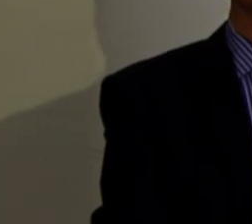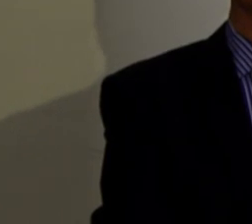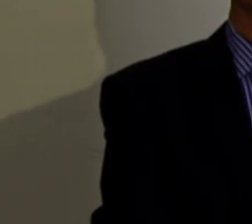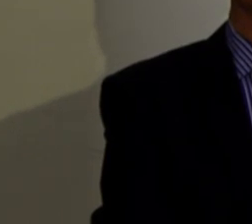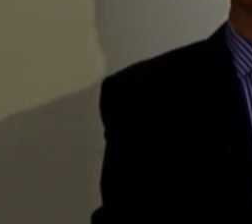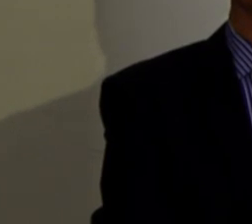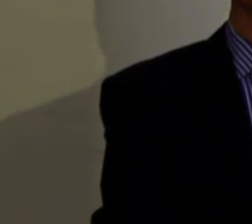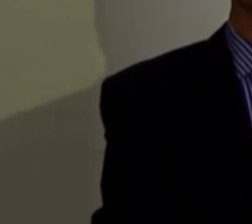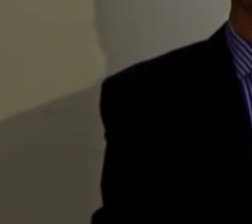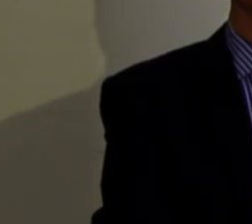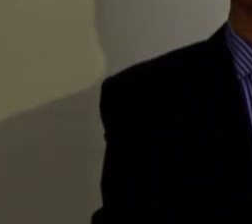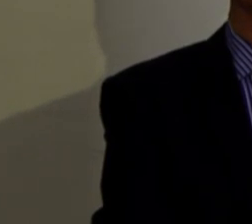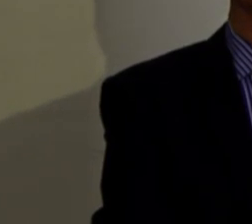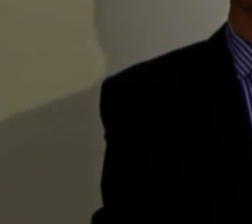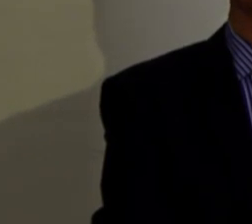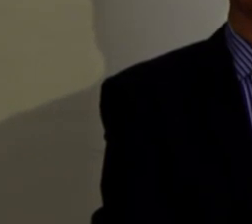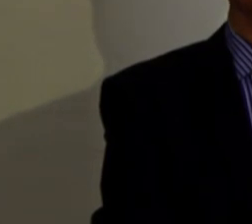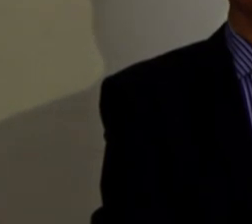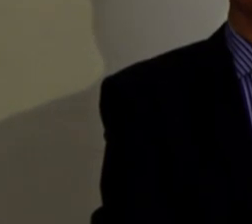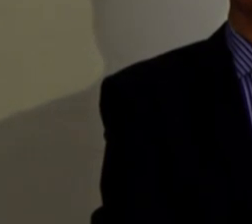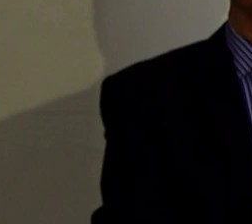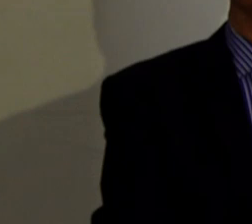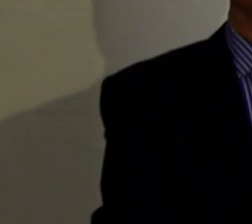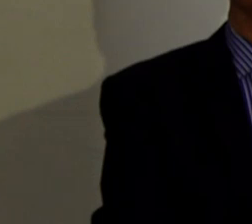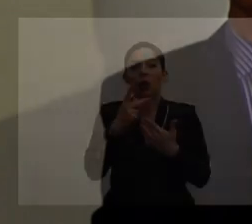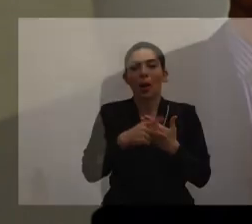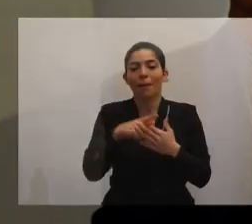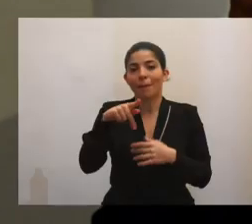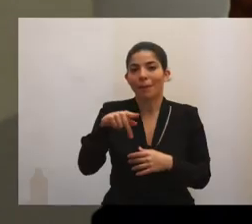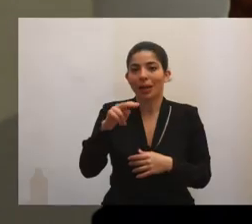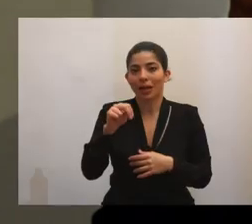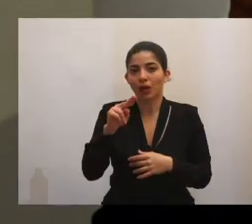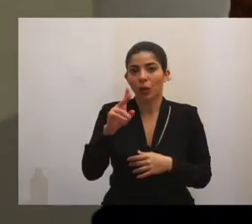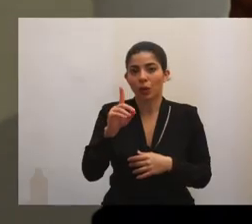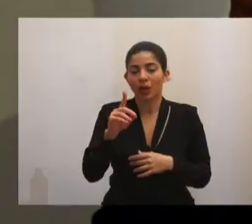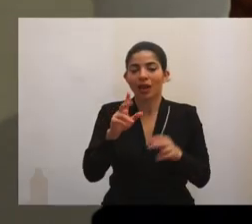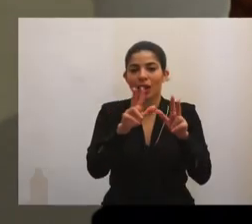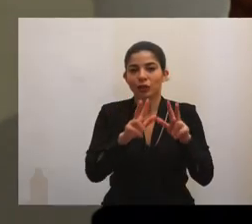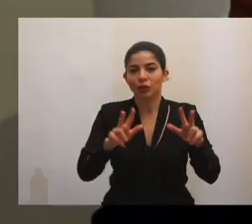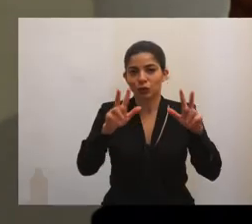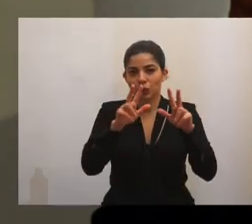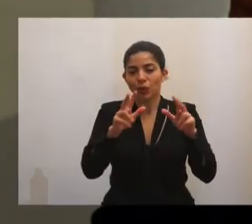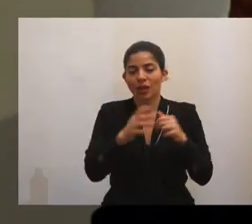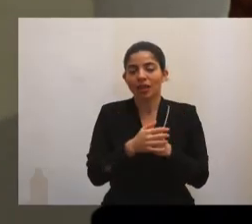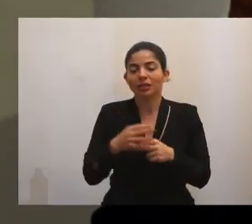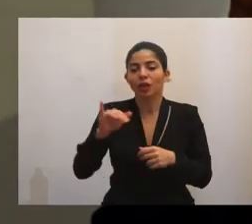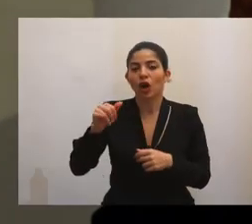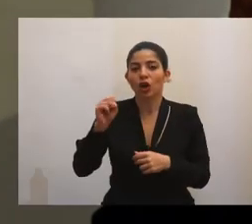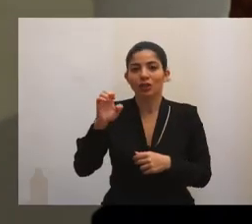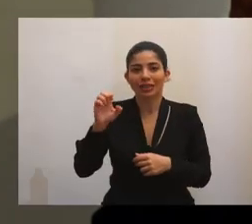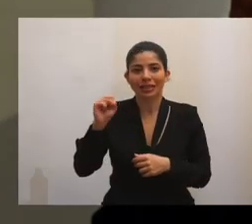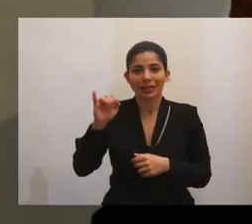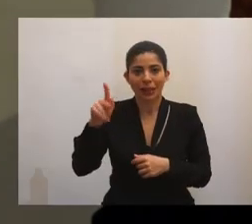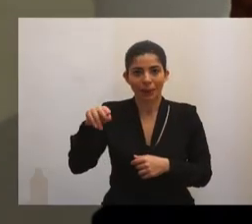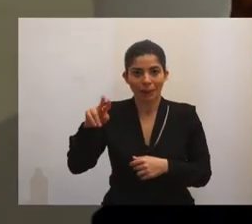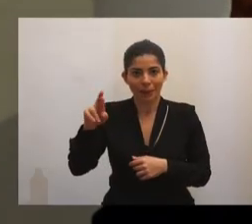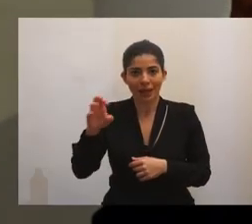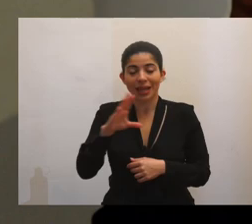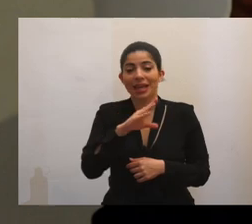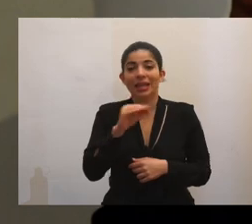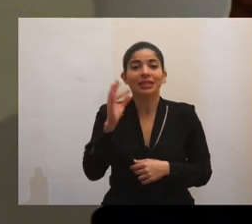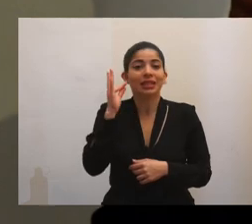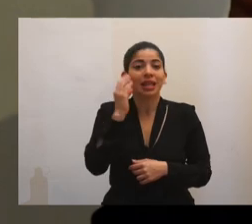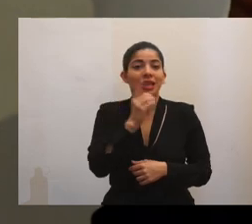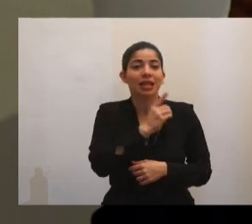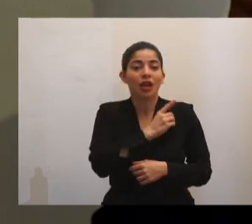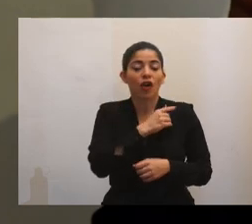señor Representante Residente del Programa de Naciones Unidas para el Desarrollo, don José Vicente Troya, y a la señora Directora de Funde